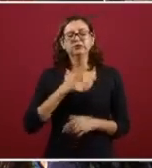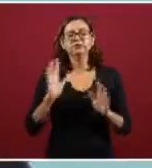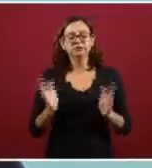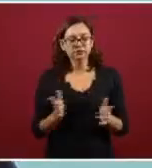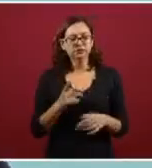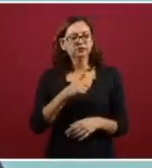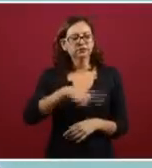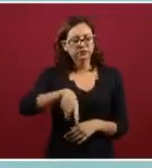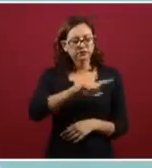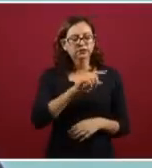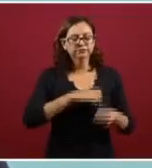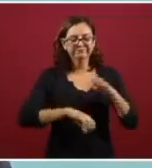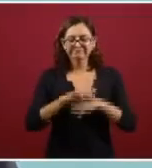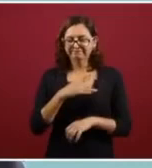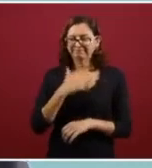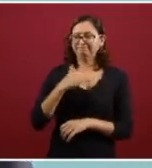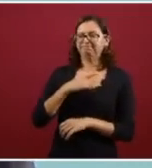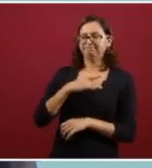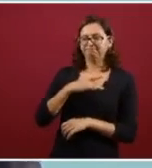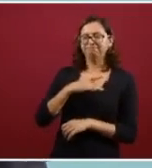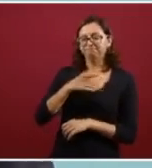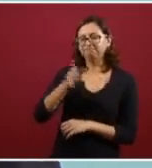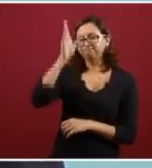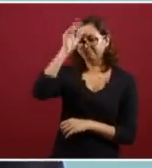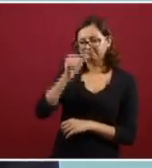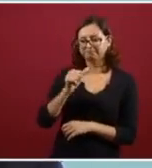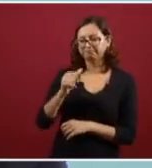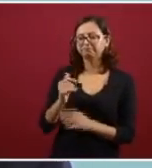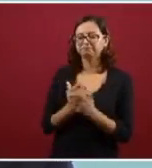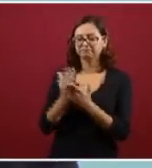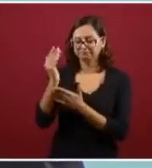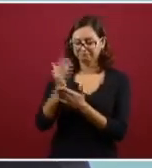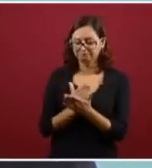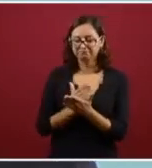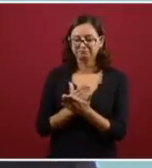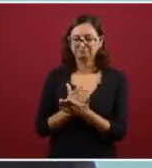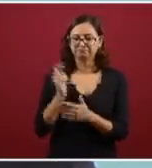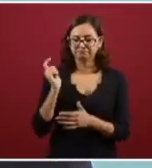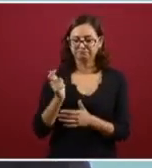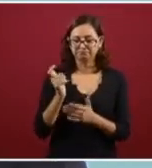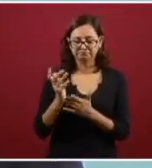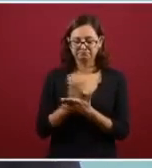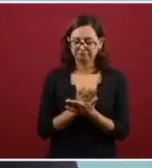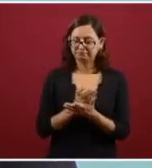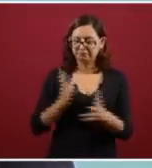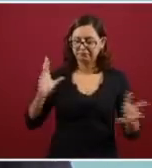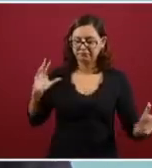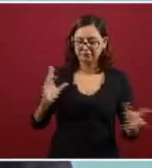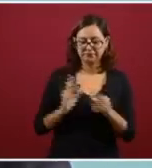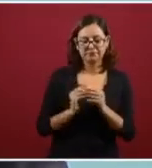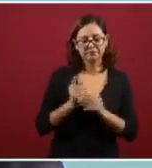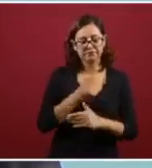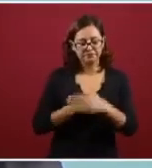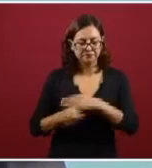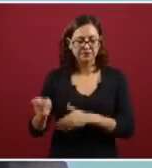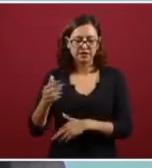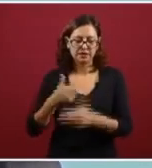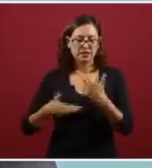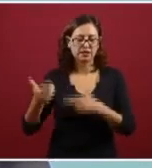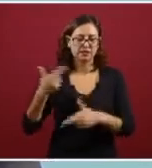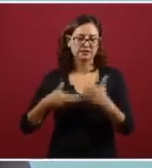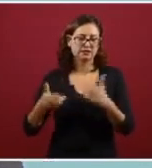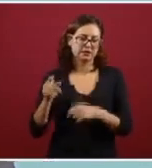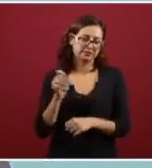Díaz, dio a conocer el acuerdo llegado con la empresa Fermaca sobre gasoductos para el transporte de gas natural, que permitirá